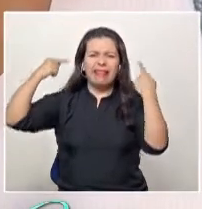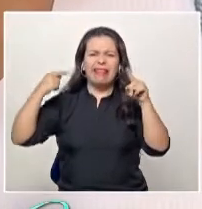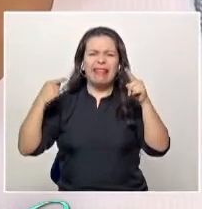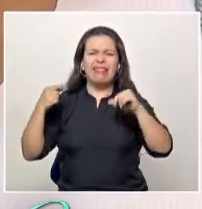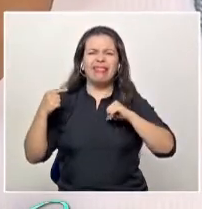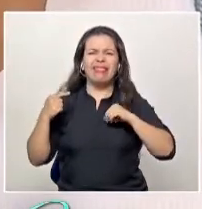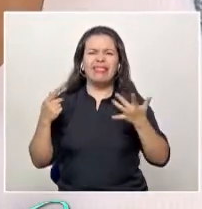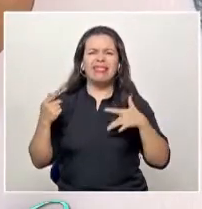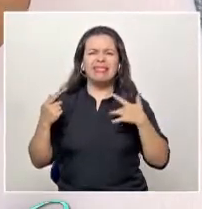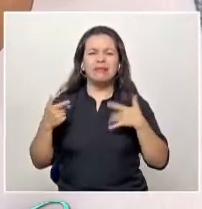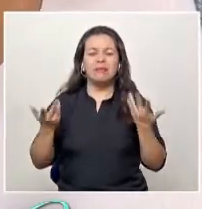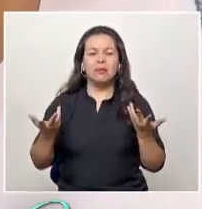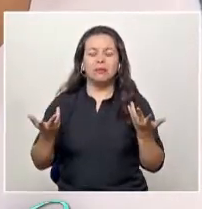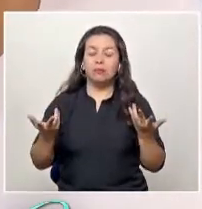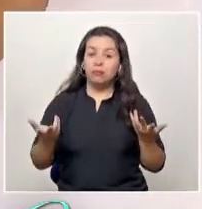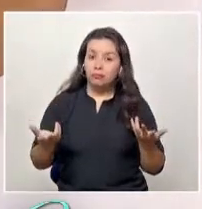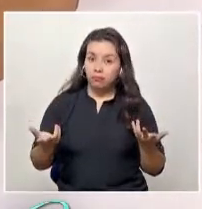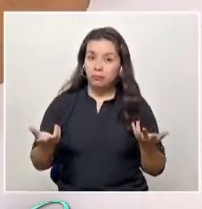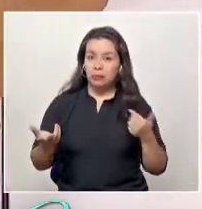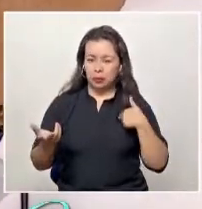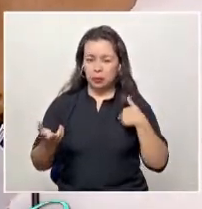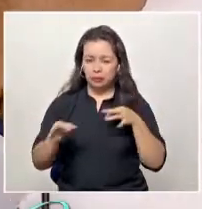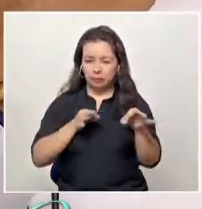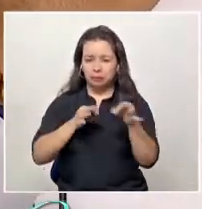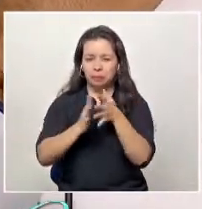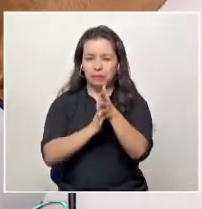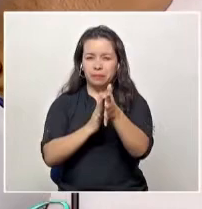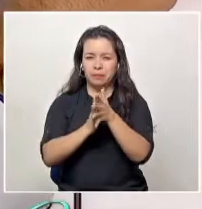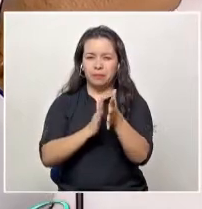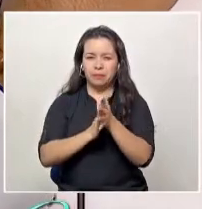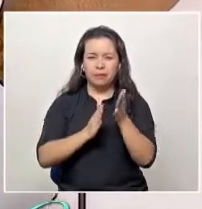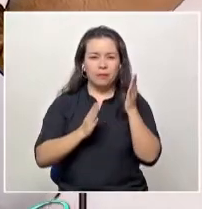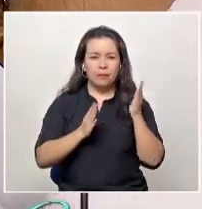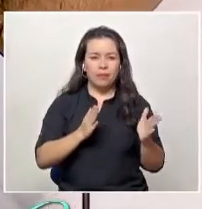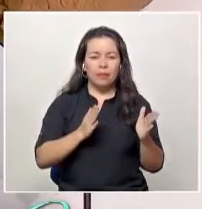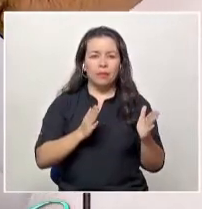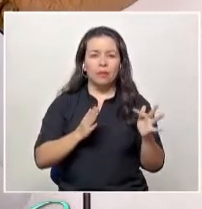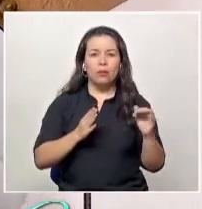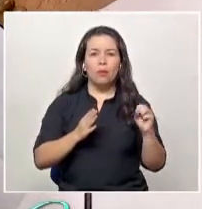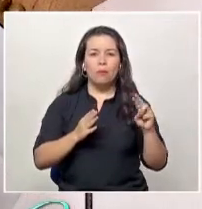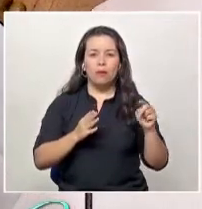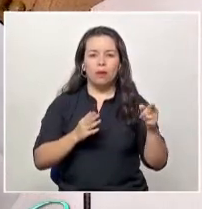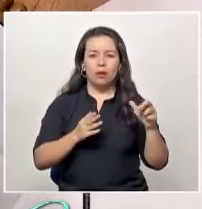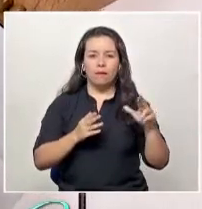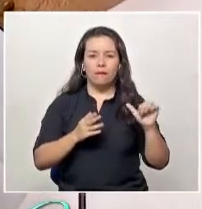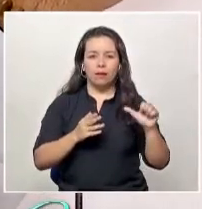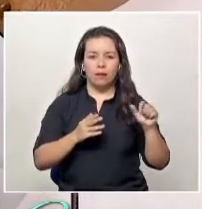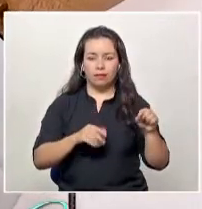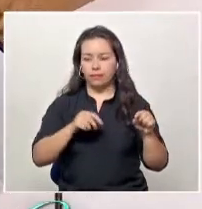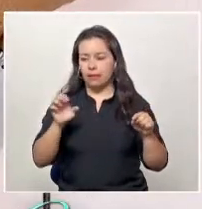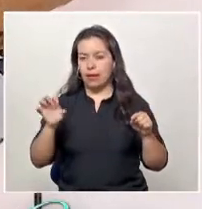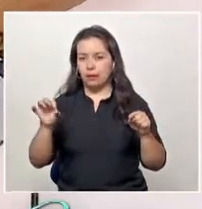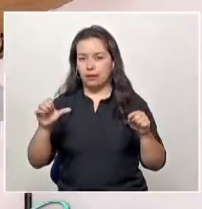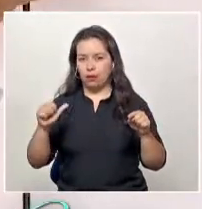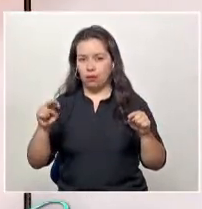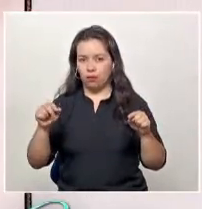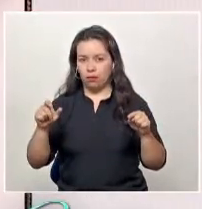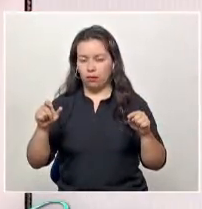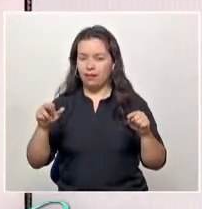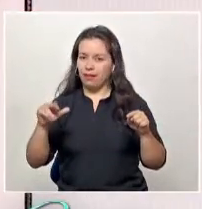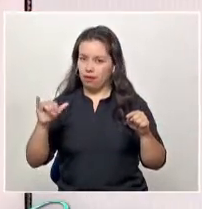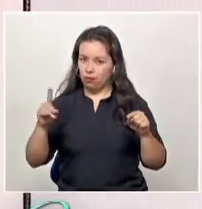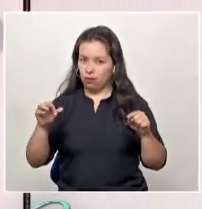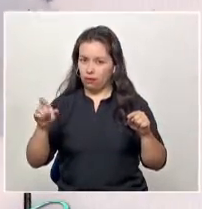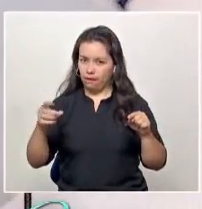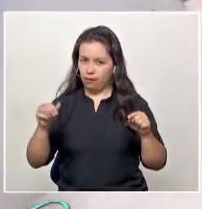aquí, voy a mencionar para que vean la diferencia entre una tomografía y una escanografía y una radiografía